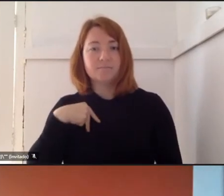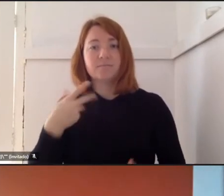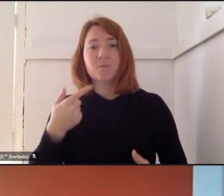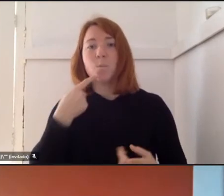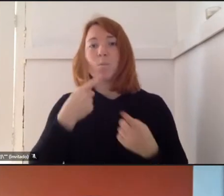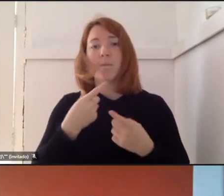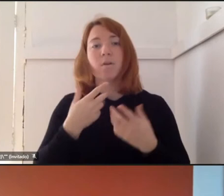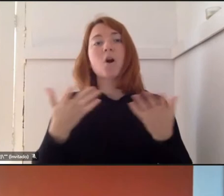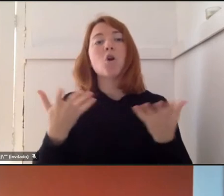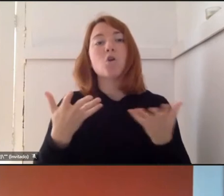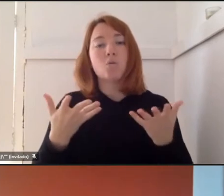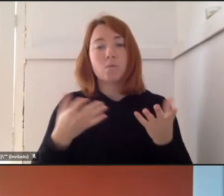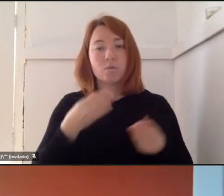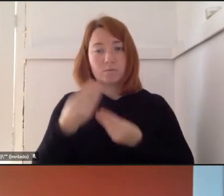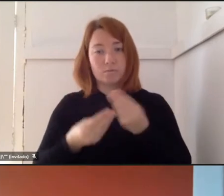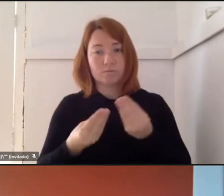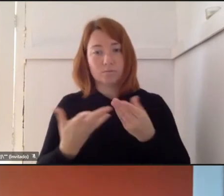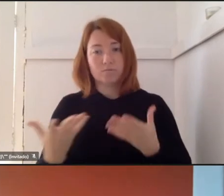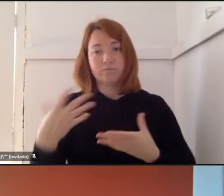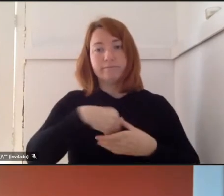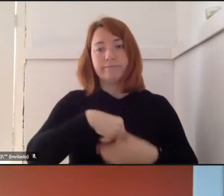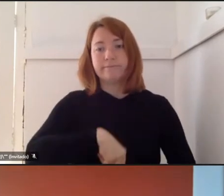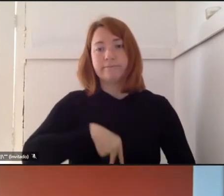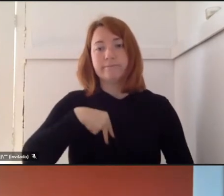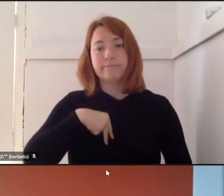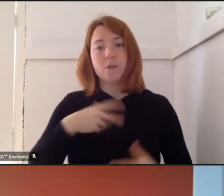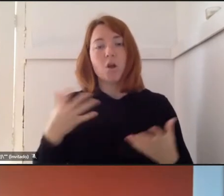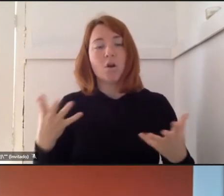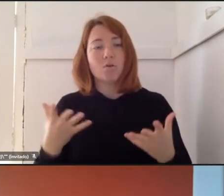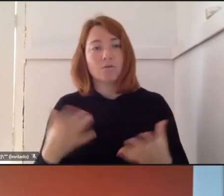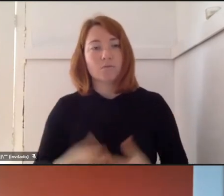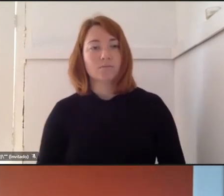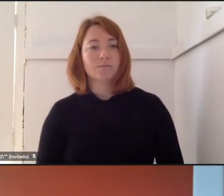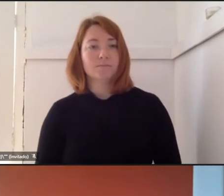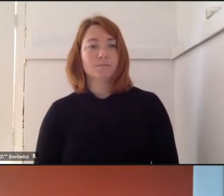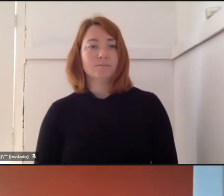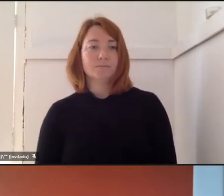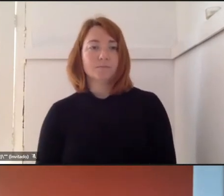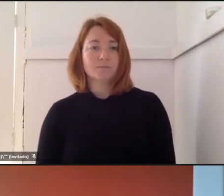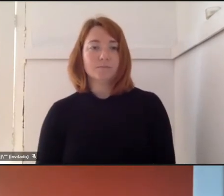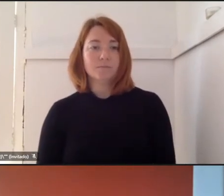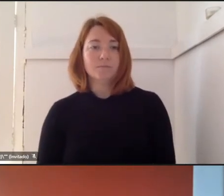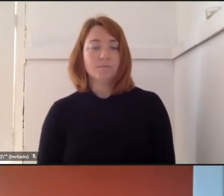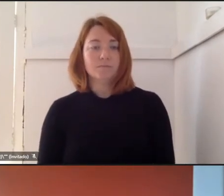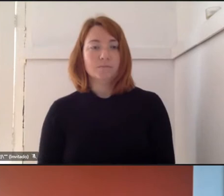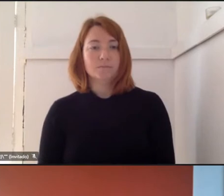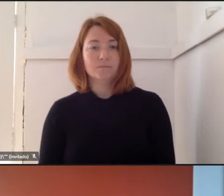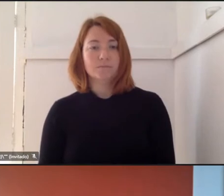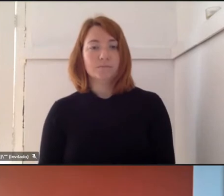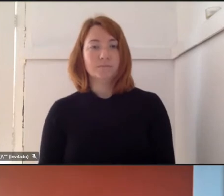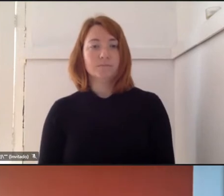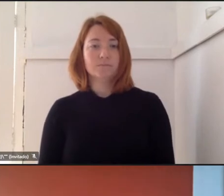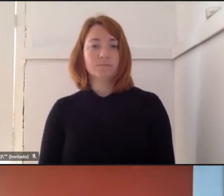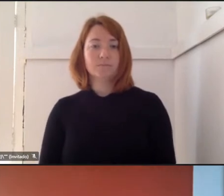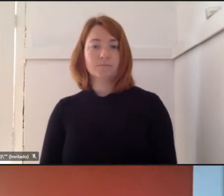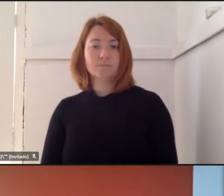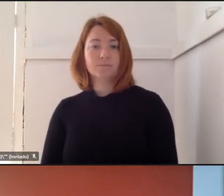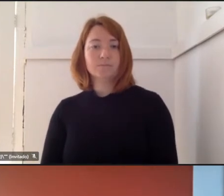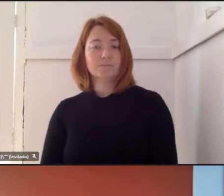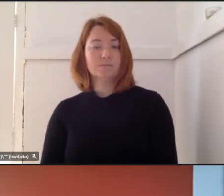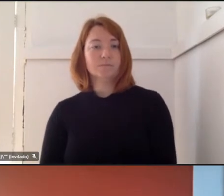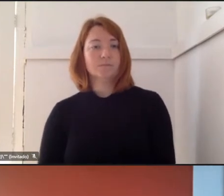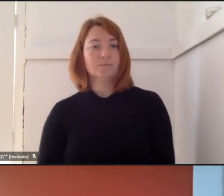es, ¿cómo hacerlo eso de manera transversal en el aula? Pues como he puesto ejemplos, por